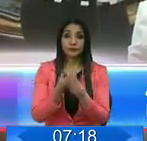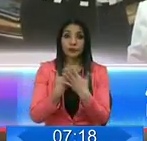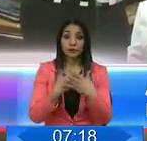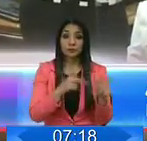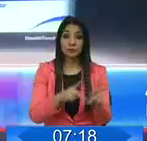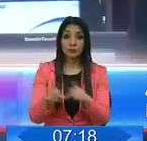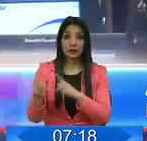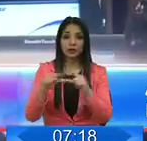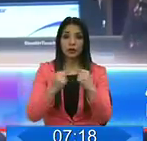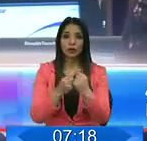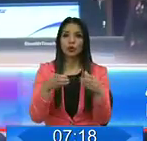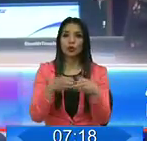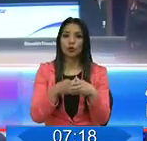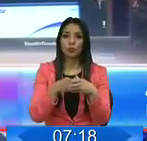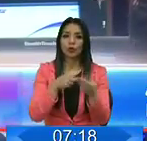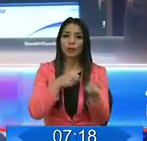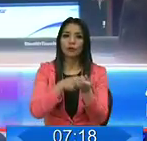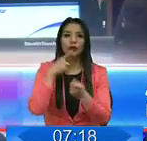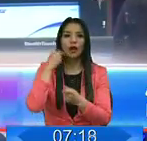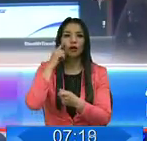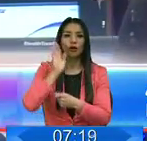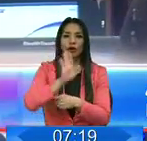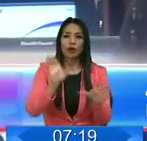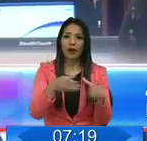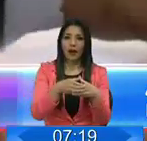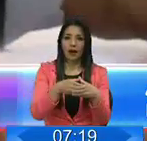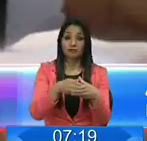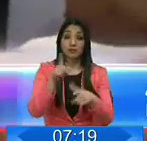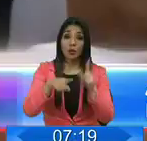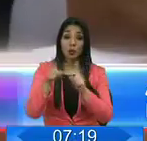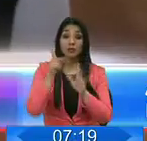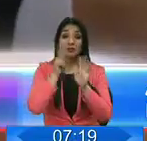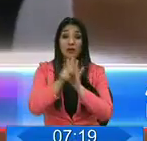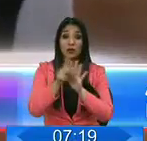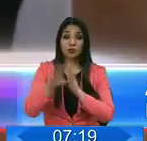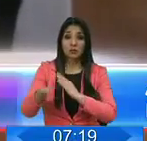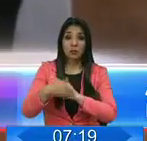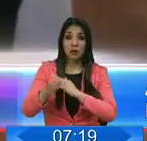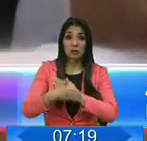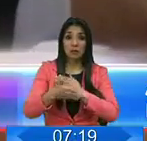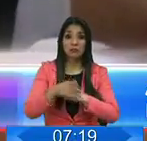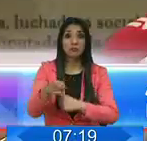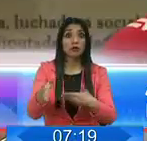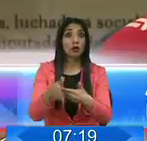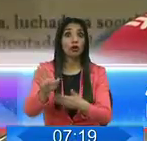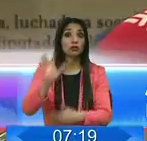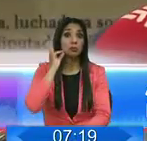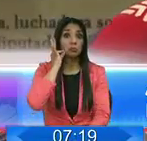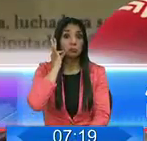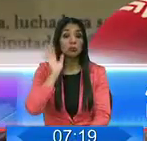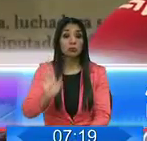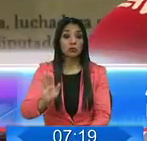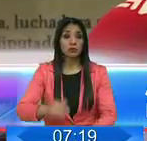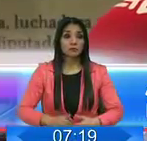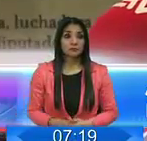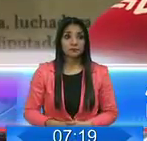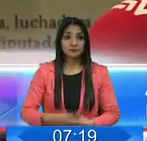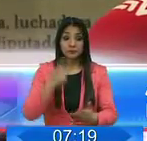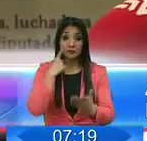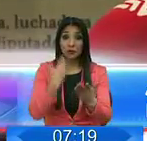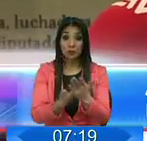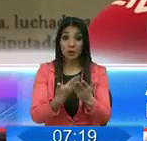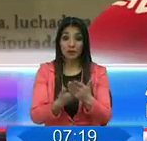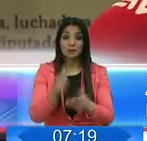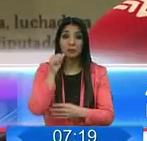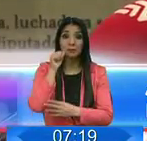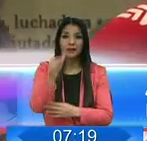bloque correísta. Aquí se recogerían otras denuncias que dicen pesan en contra de Galarza. Luego de las evidencias que se demostrarán el día de